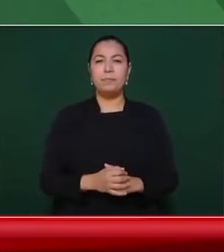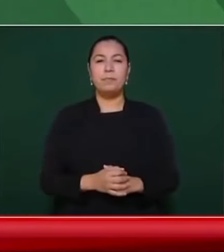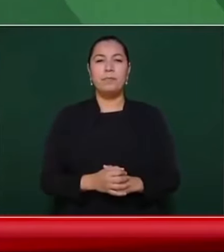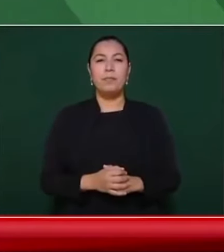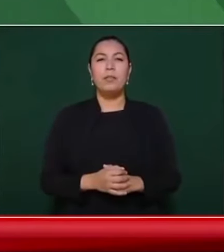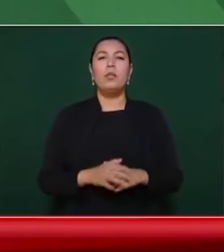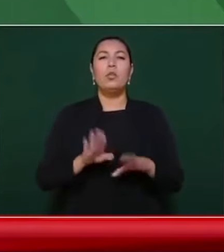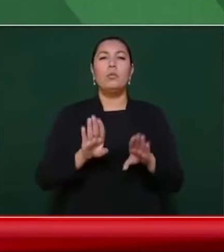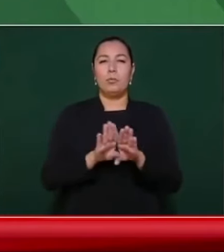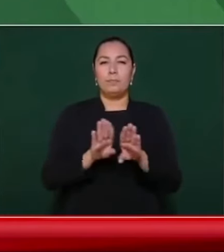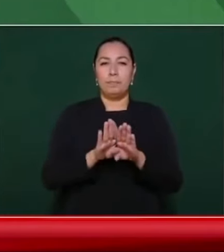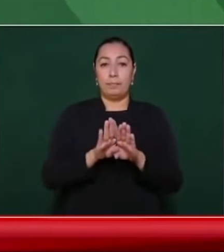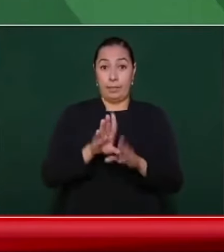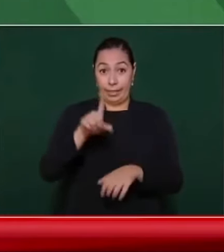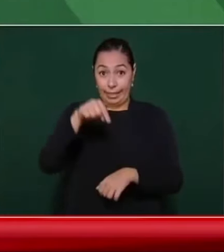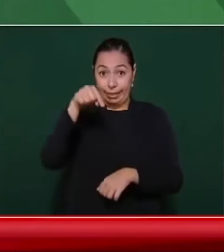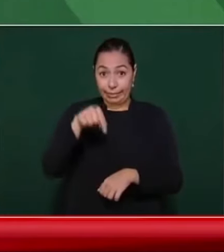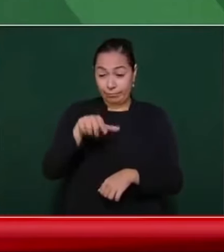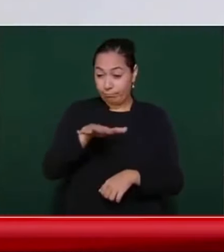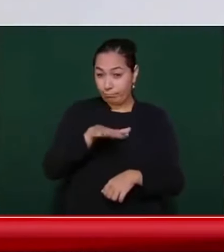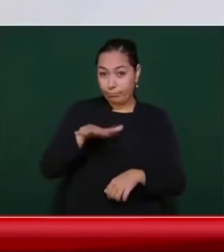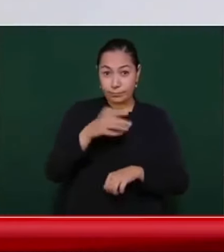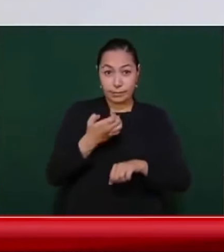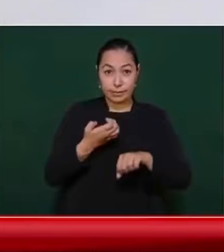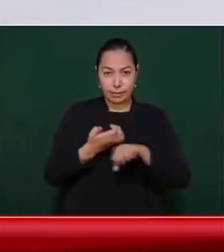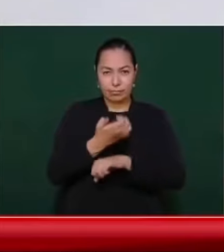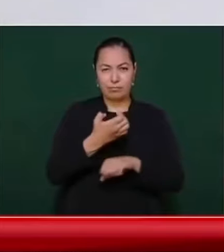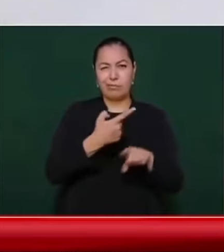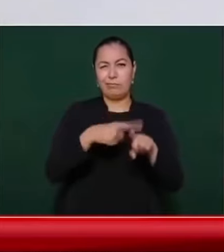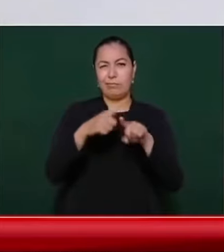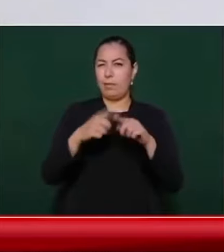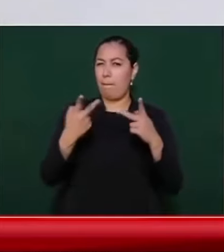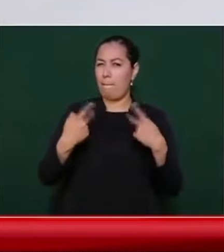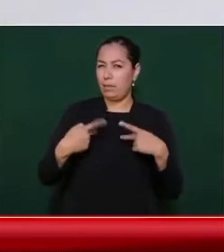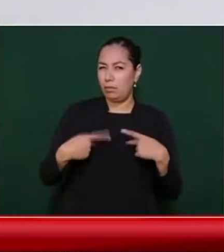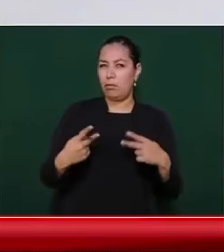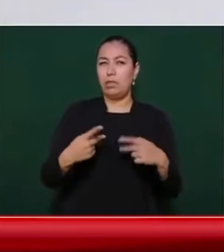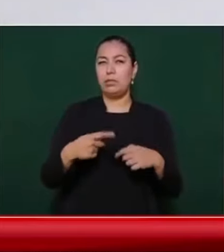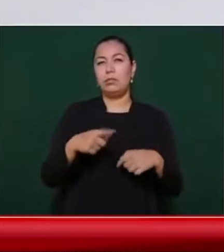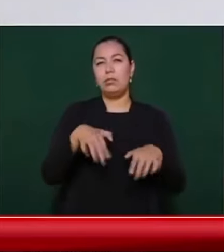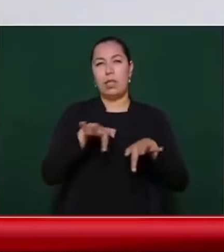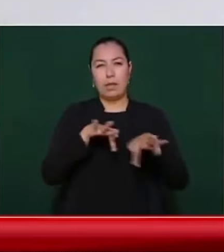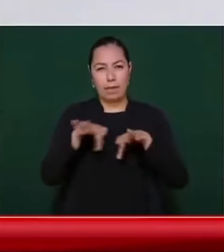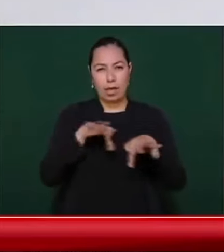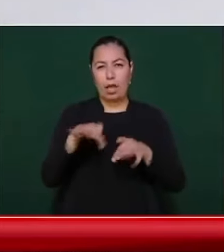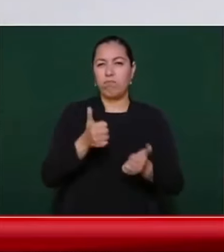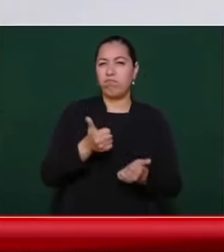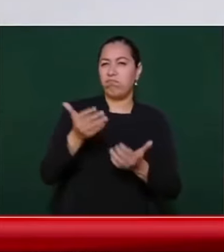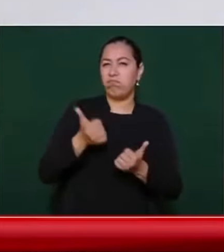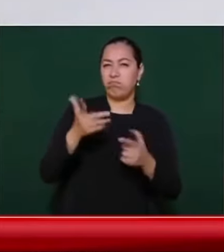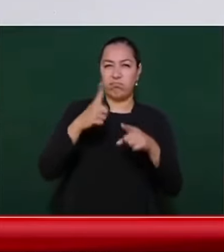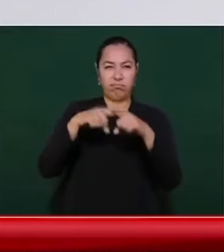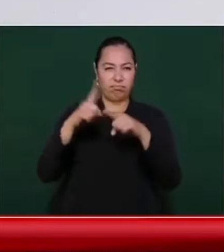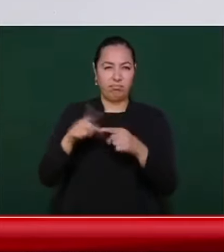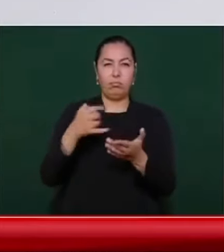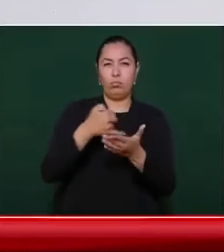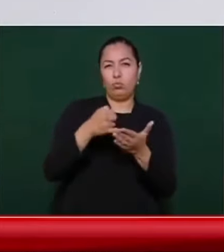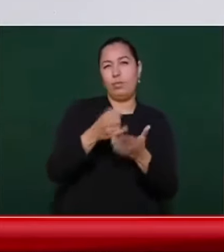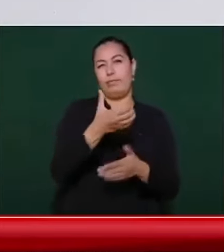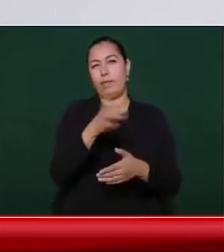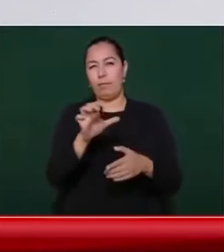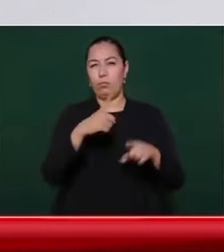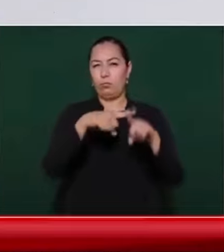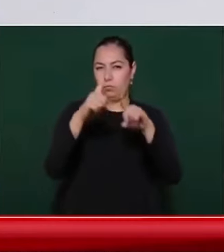un estado donde los productores con mucha generosidad producen alimentos